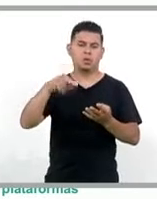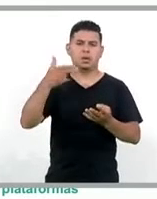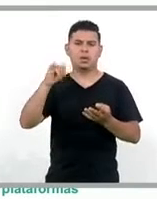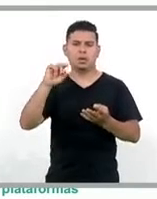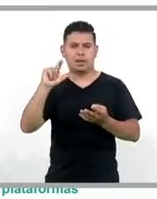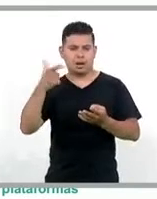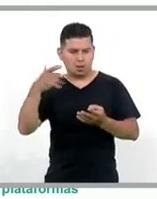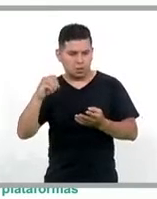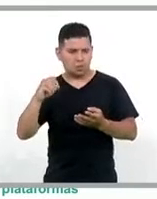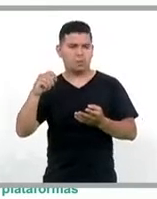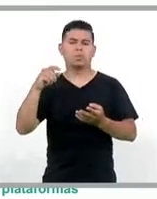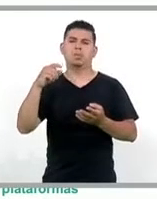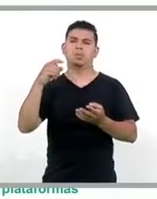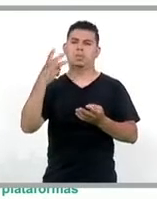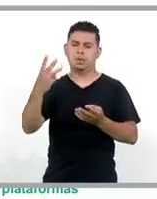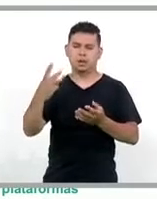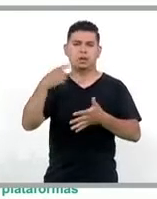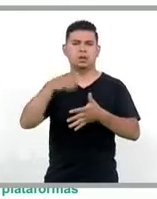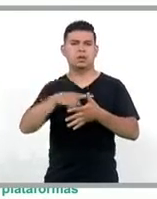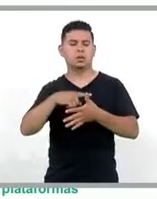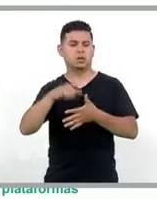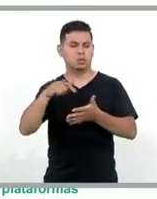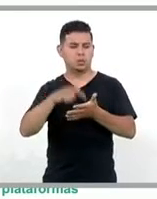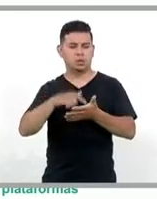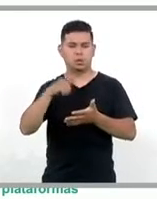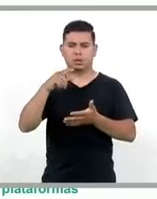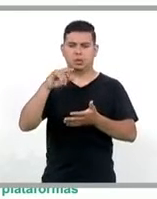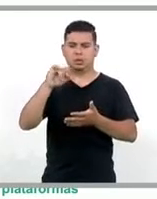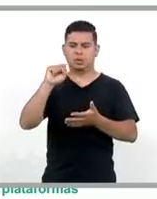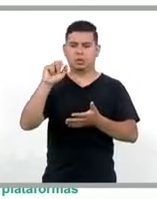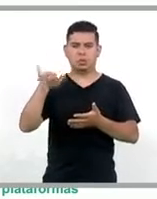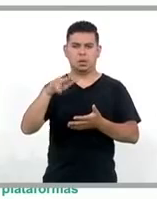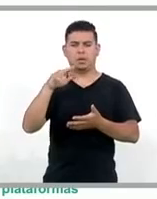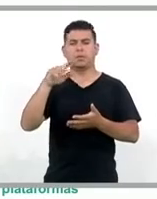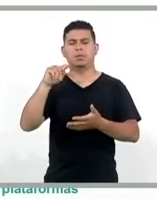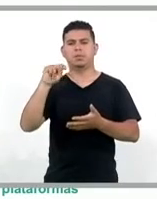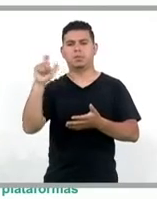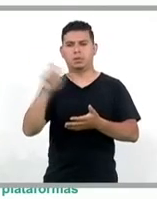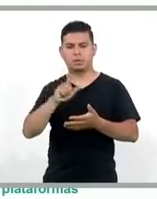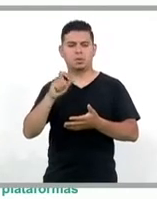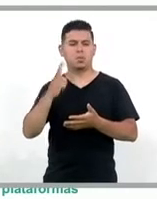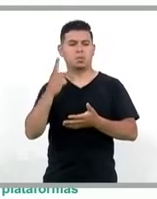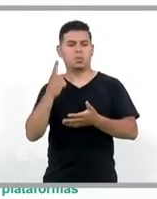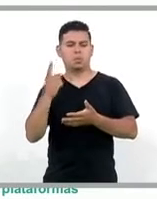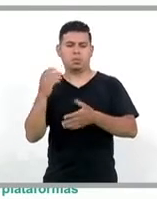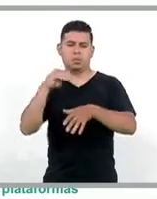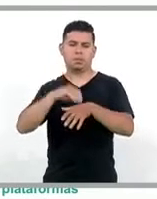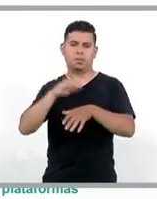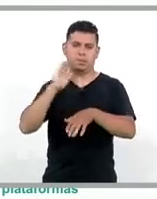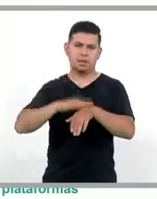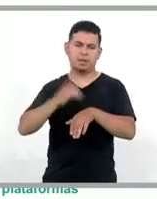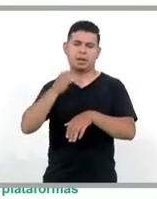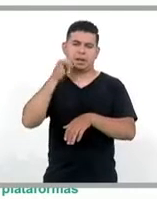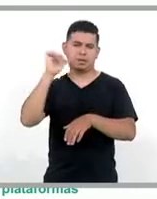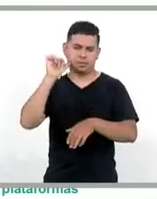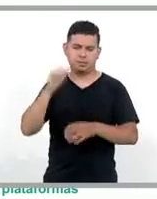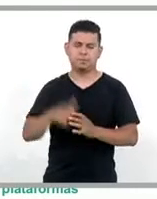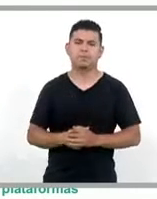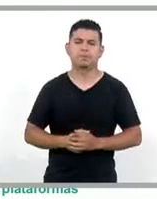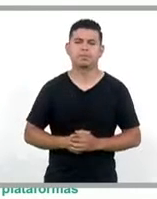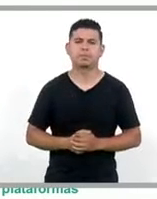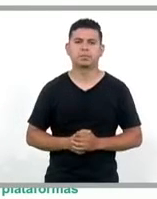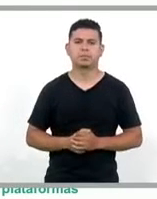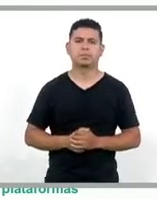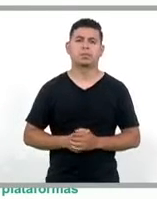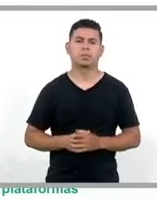3 y san juan bautista hoy está con 26 uno más que el día ayer en cuestión de